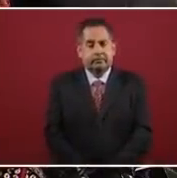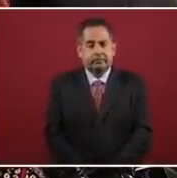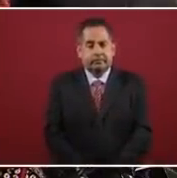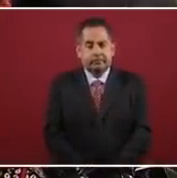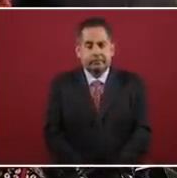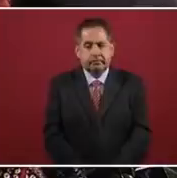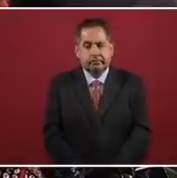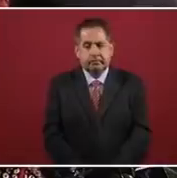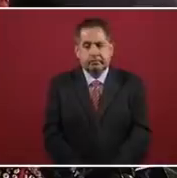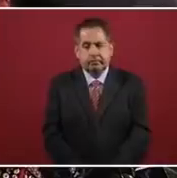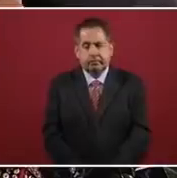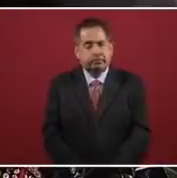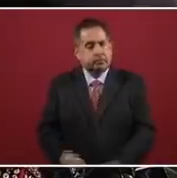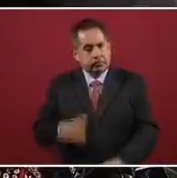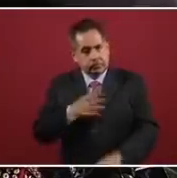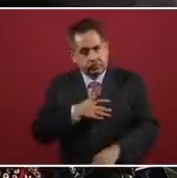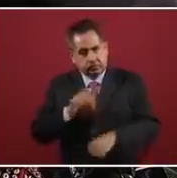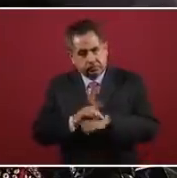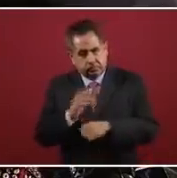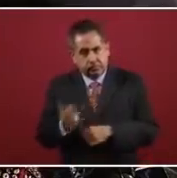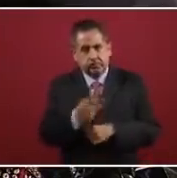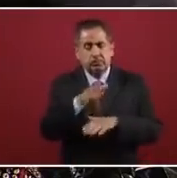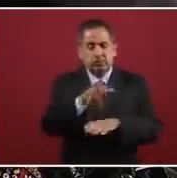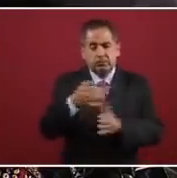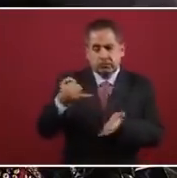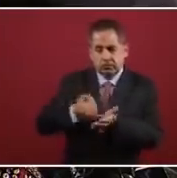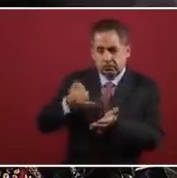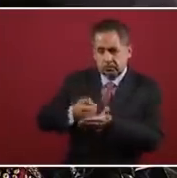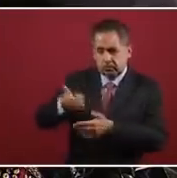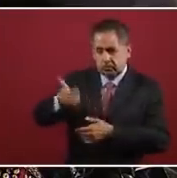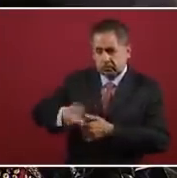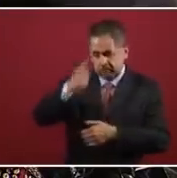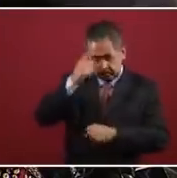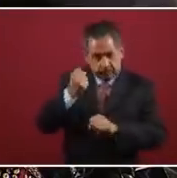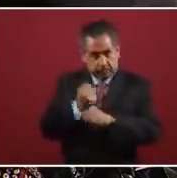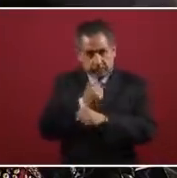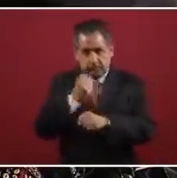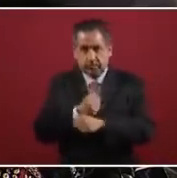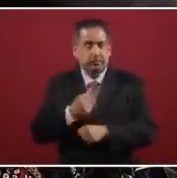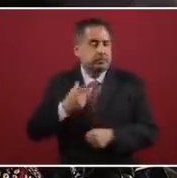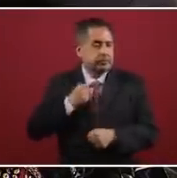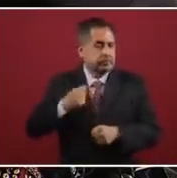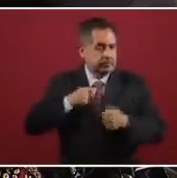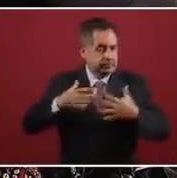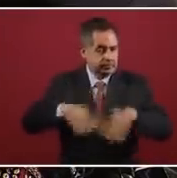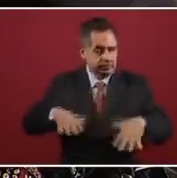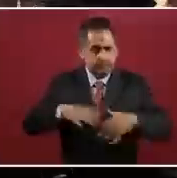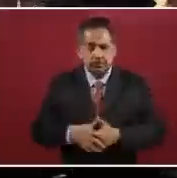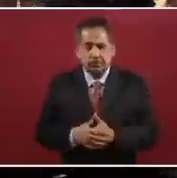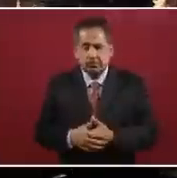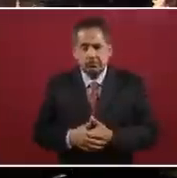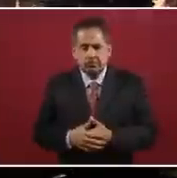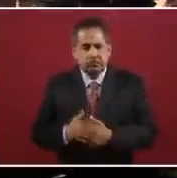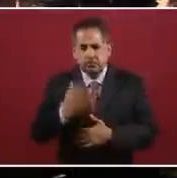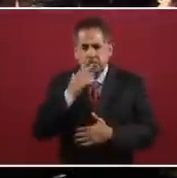Bueno, y respecto a los aranceles a calzado y textil confección, en realidad no ha habido una